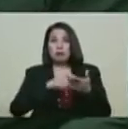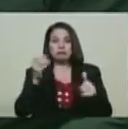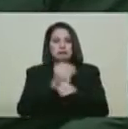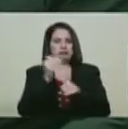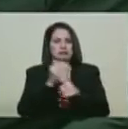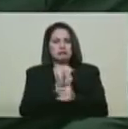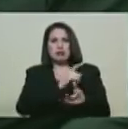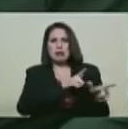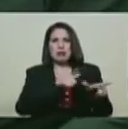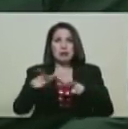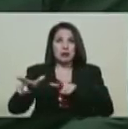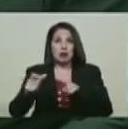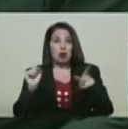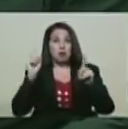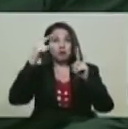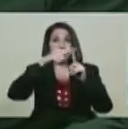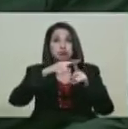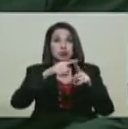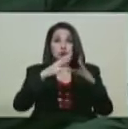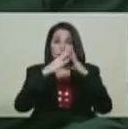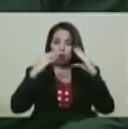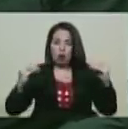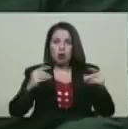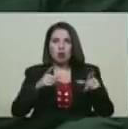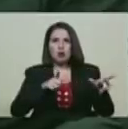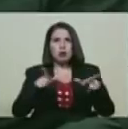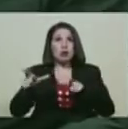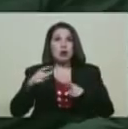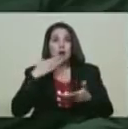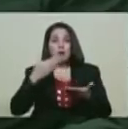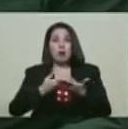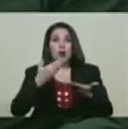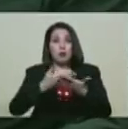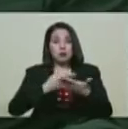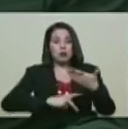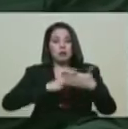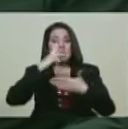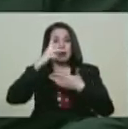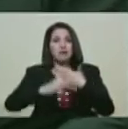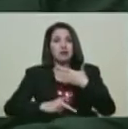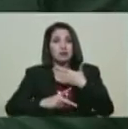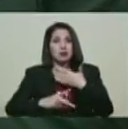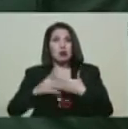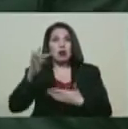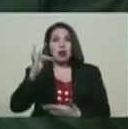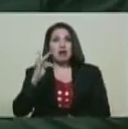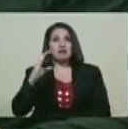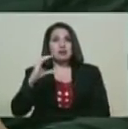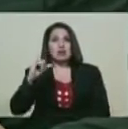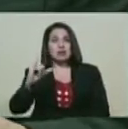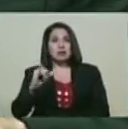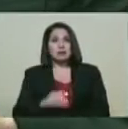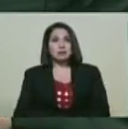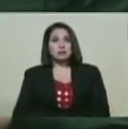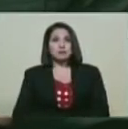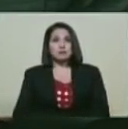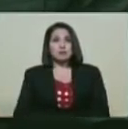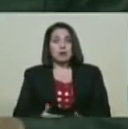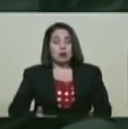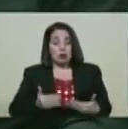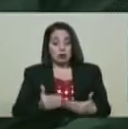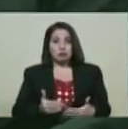cumplir la meta y los objetivos propuestos en la planificación del FCI. Es un avance significativo, además